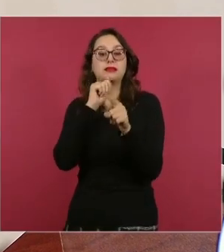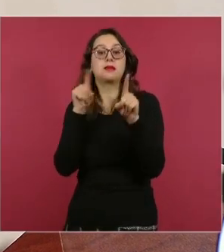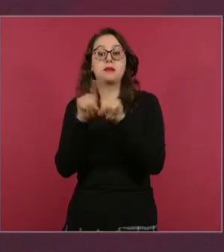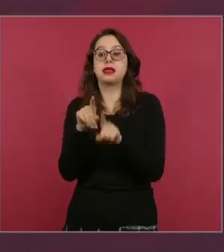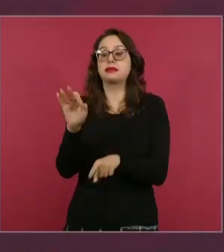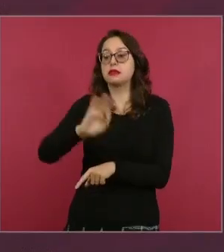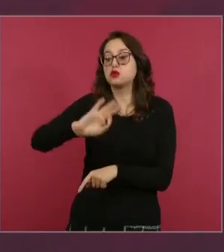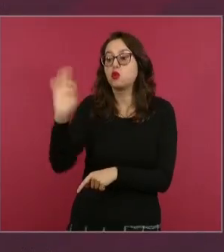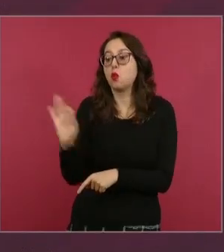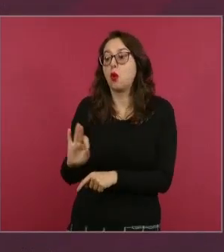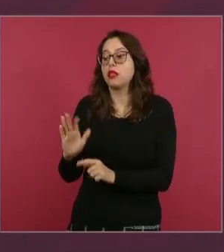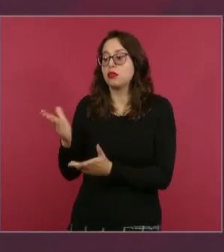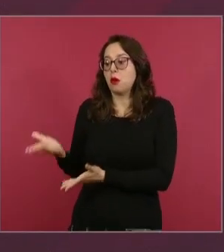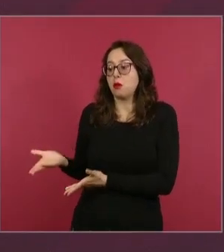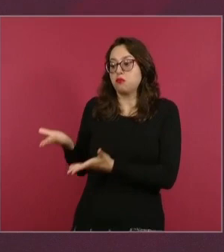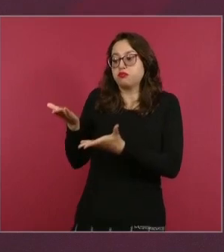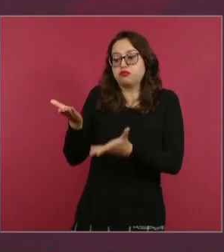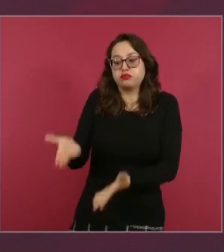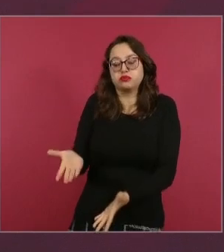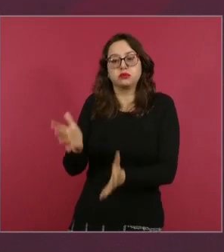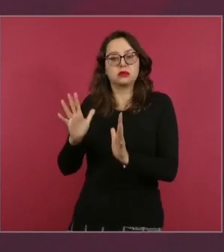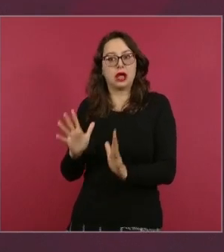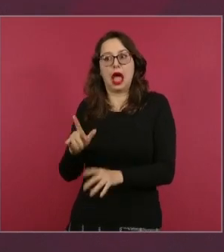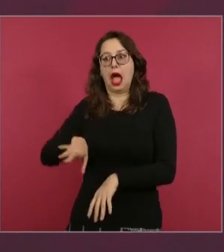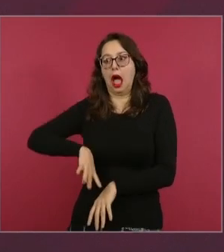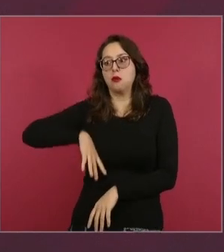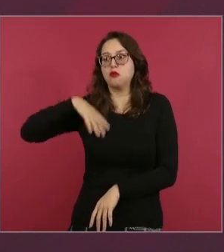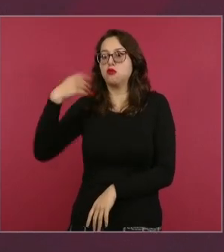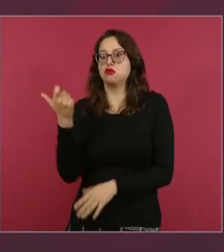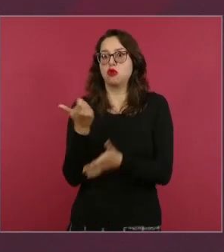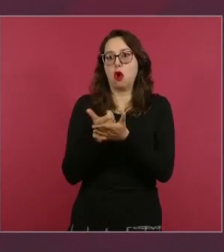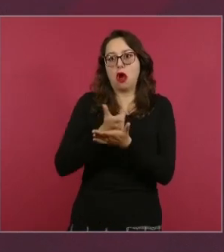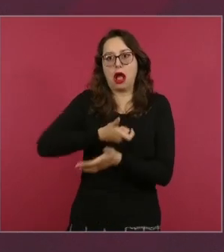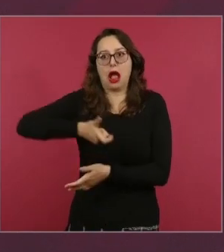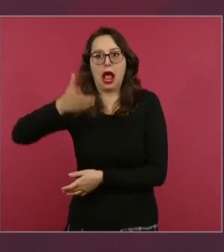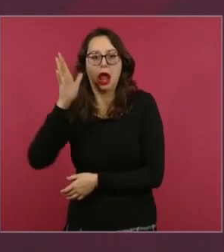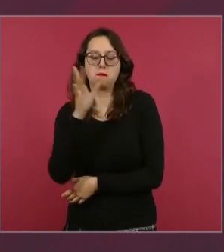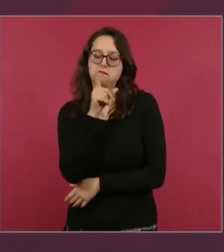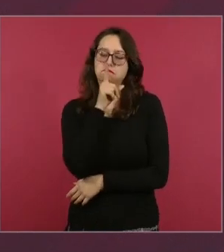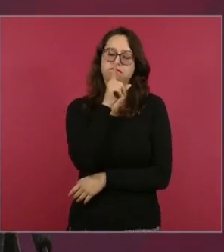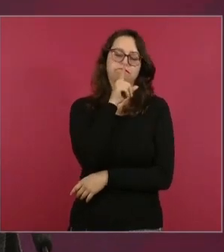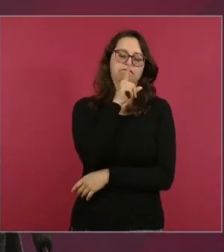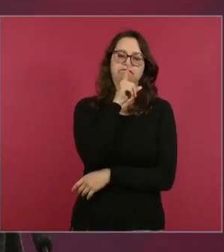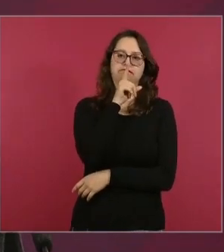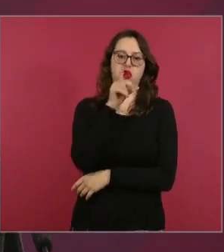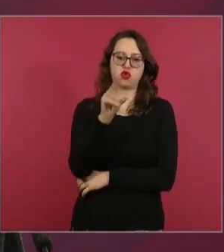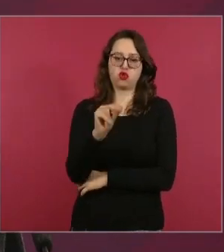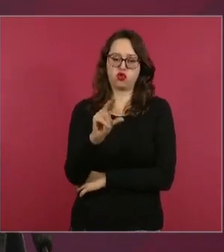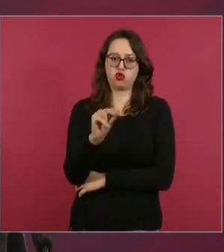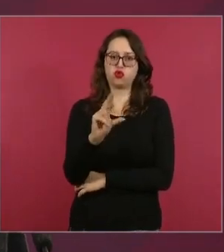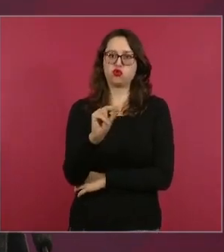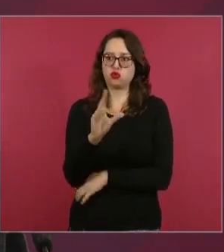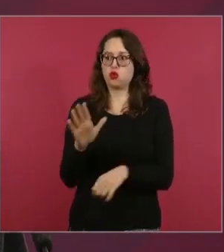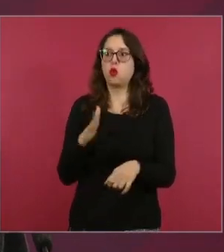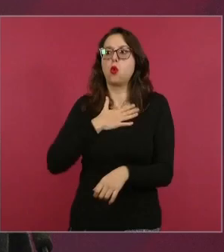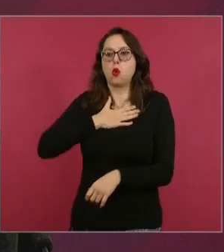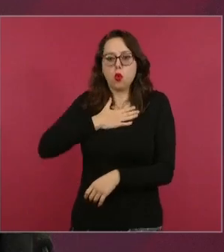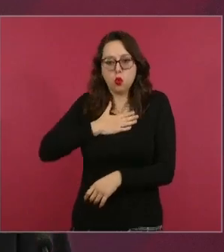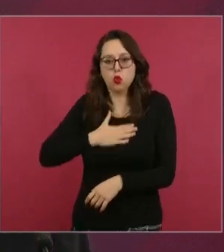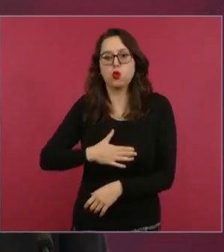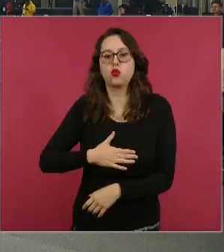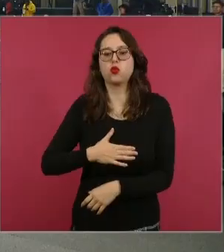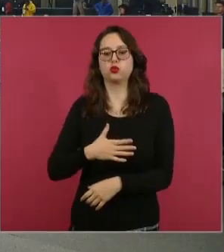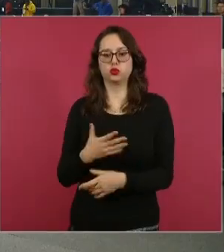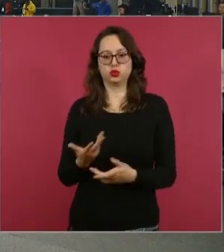eh que no hay abusos y eh este pues